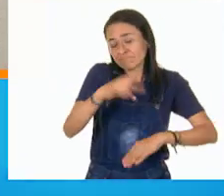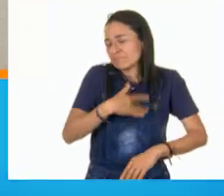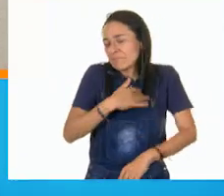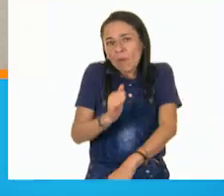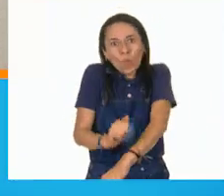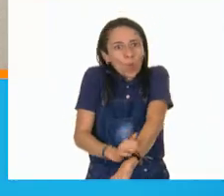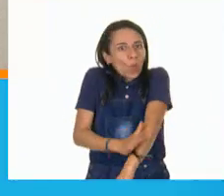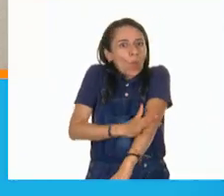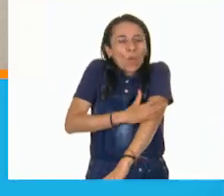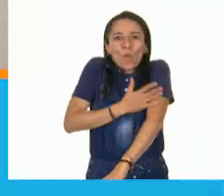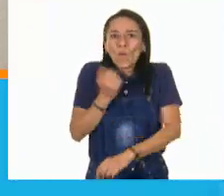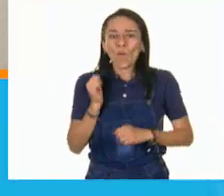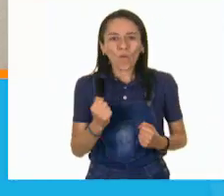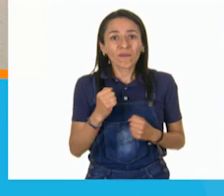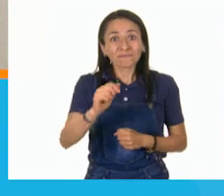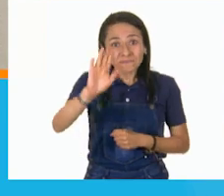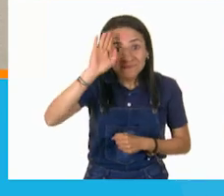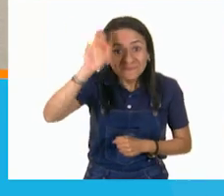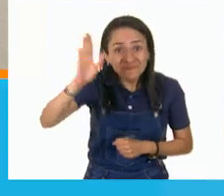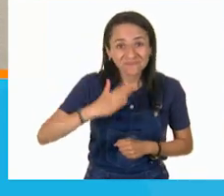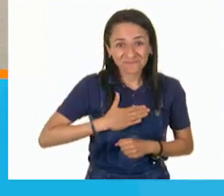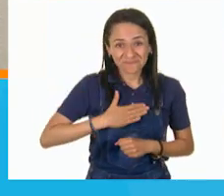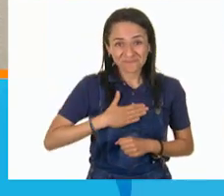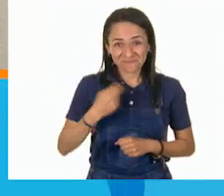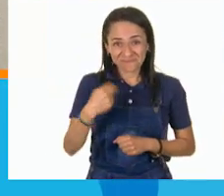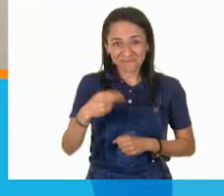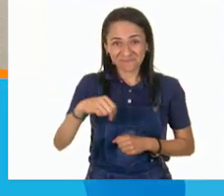Hola, soy Mati.